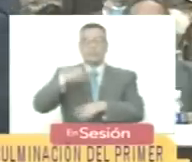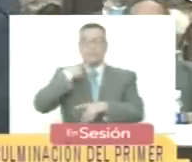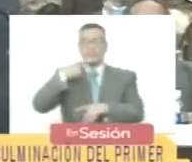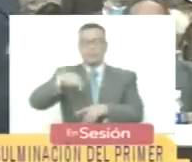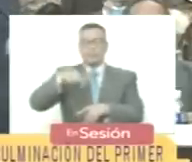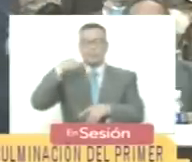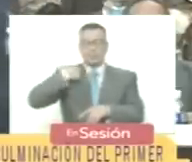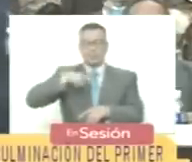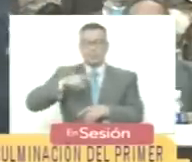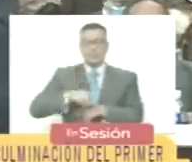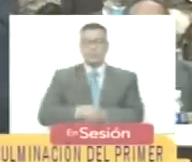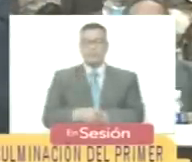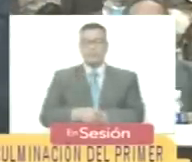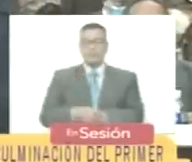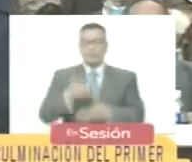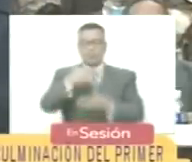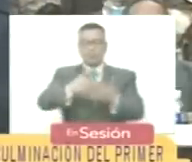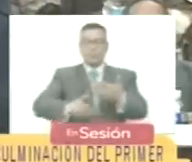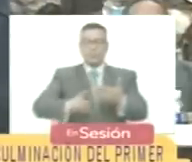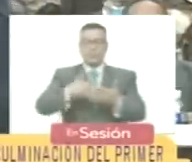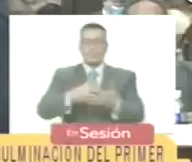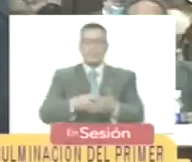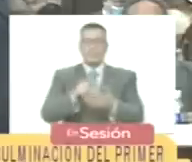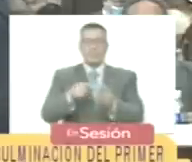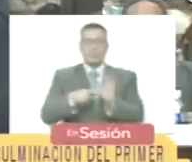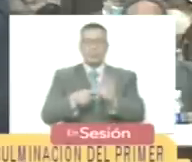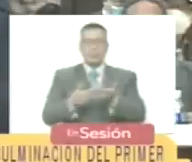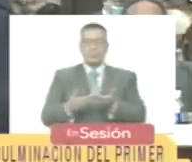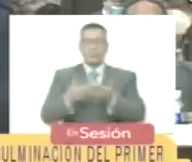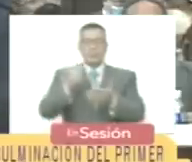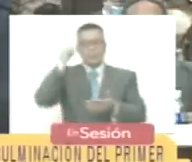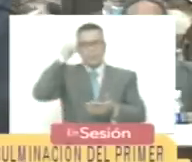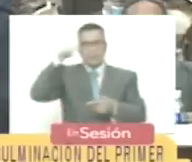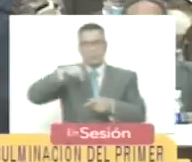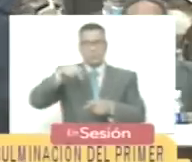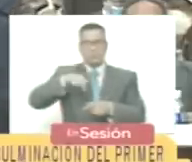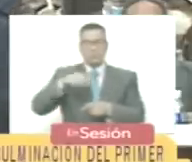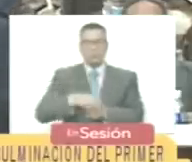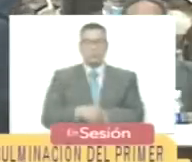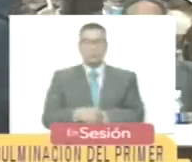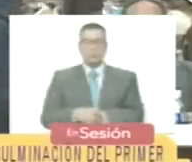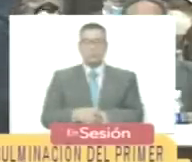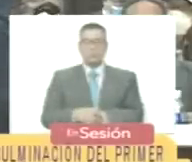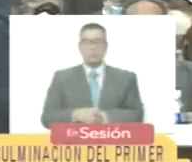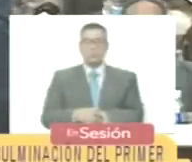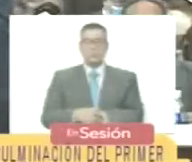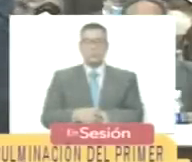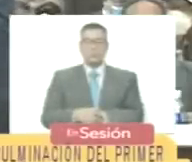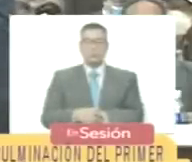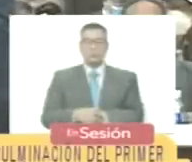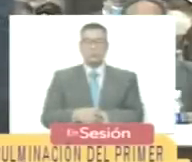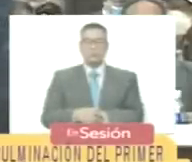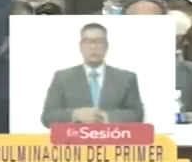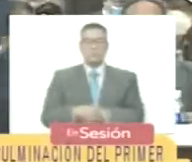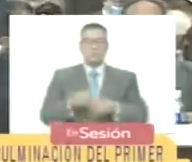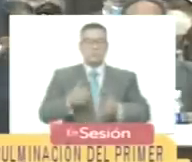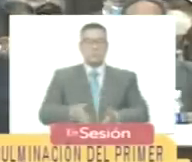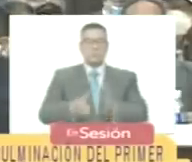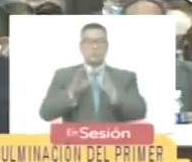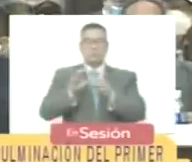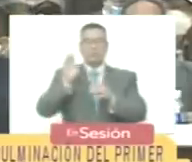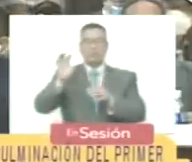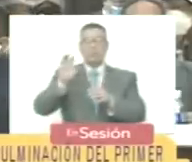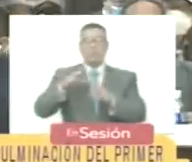tenemos un informe que se presenta en el día de hoy. Por lo tanto, desde el Bloque de la